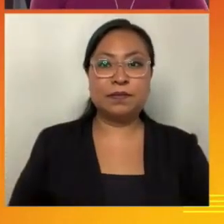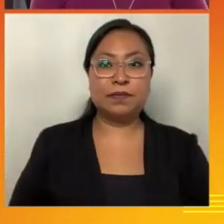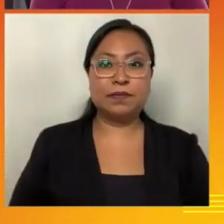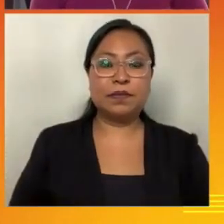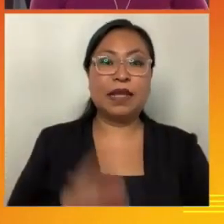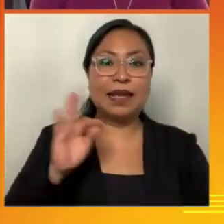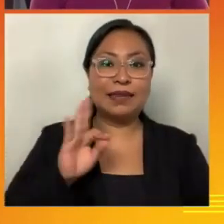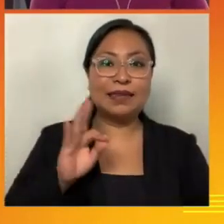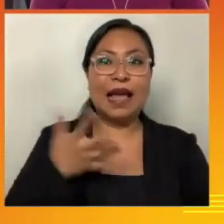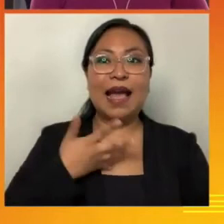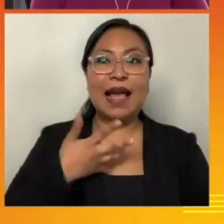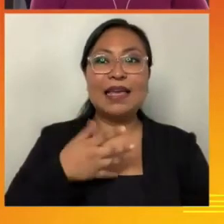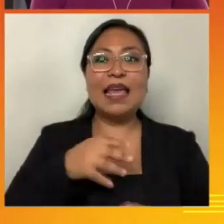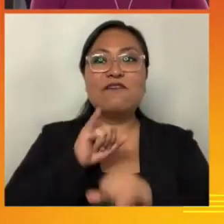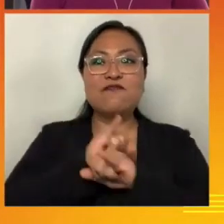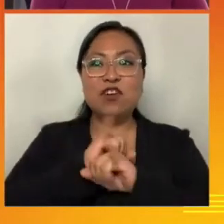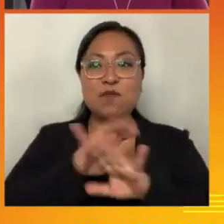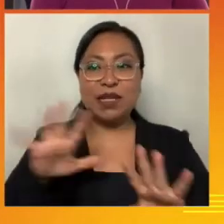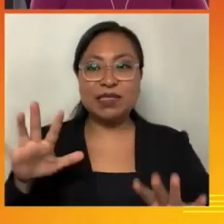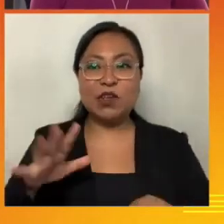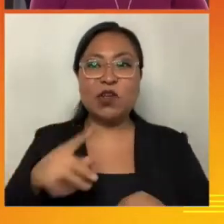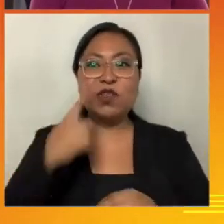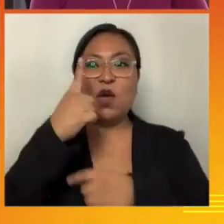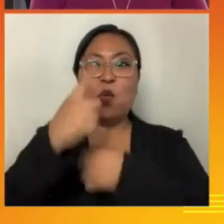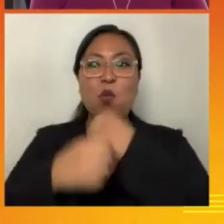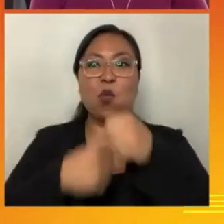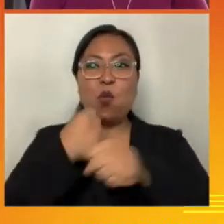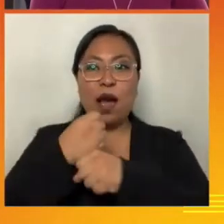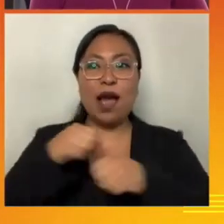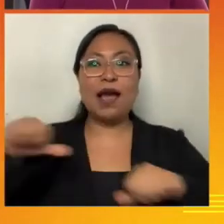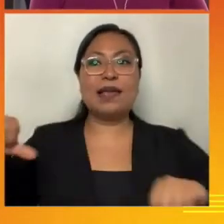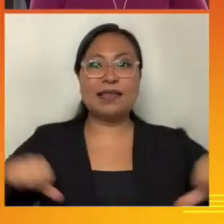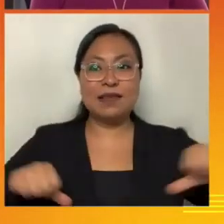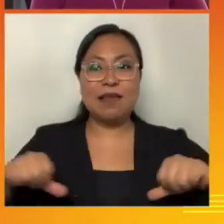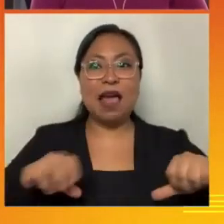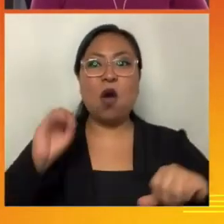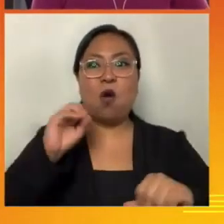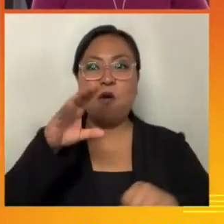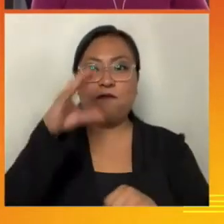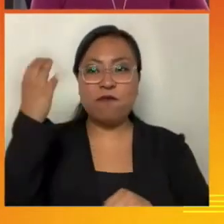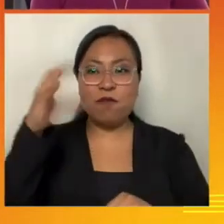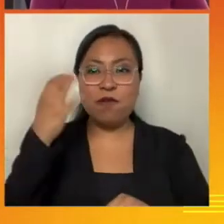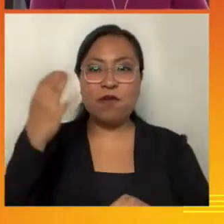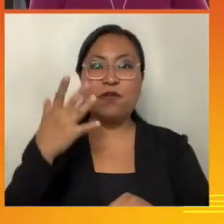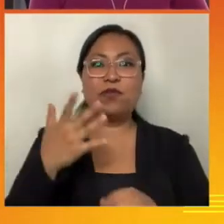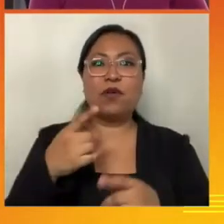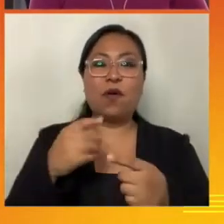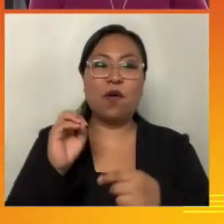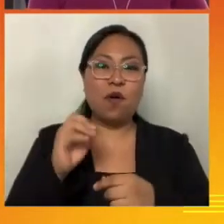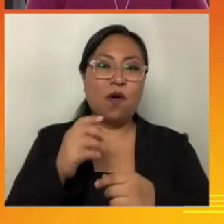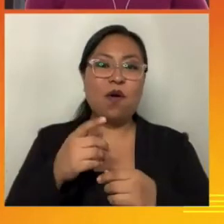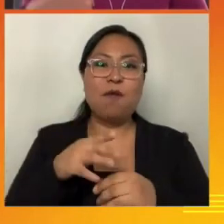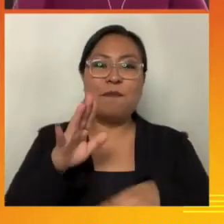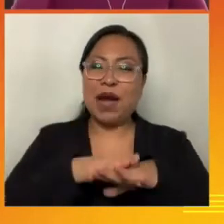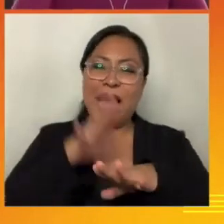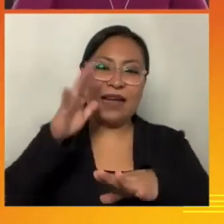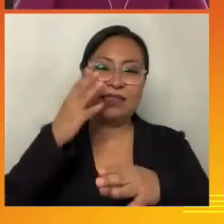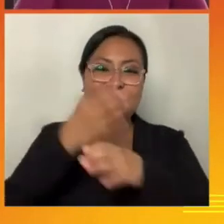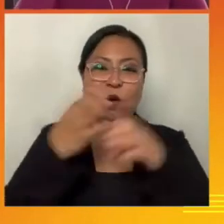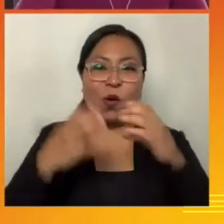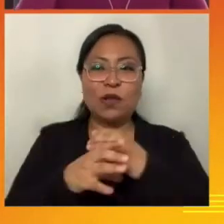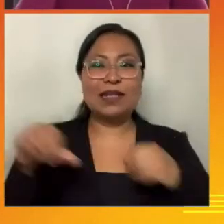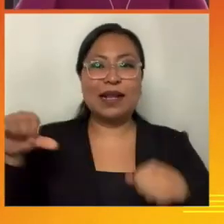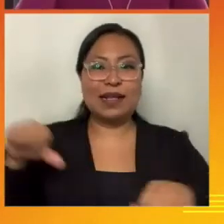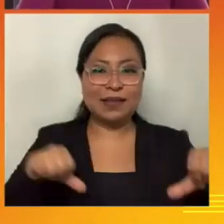informes anuales, puede ser que haya álbumes fotográficos un poco más extensos del trabajo que llevamos a cabo